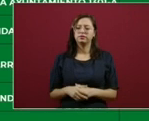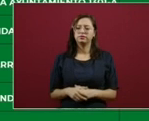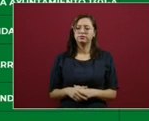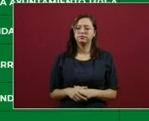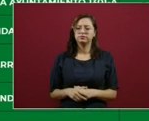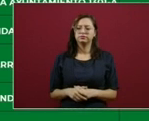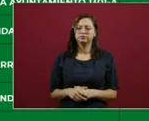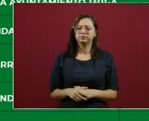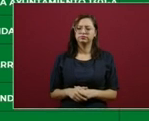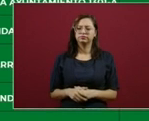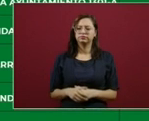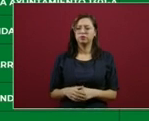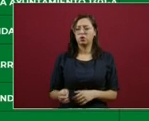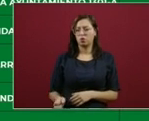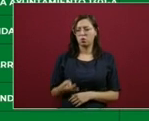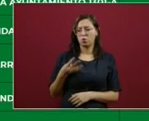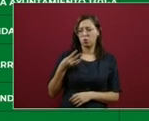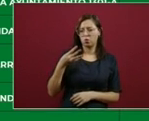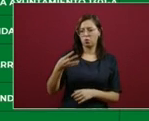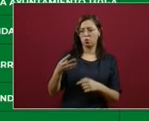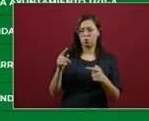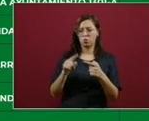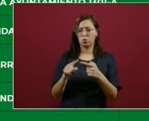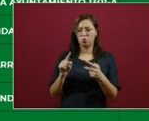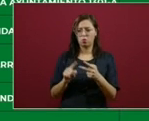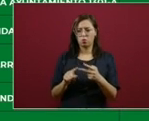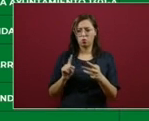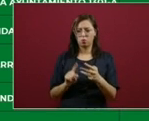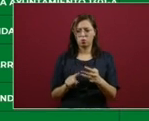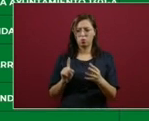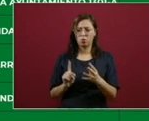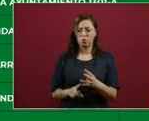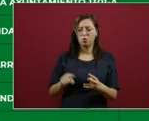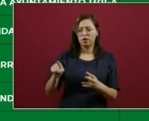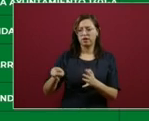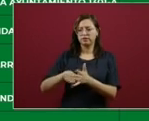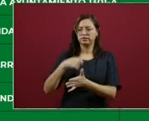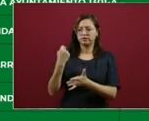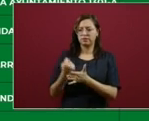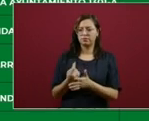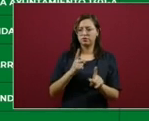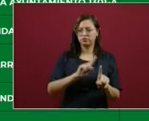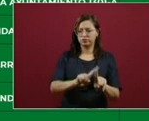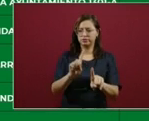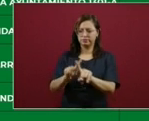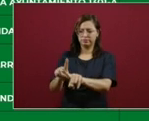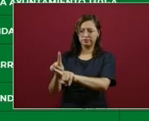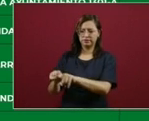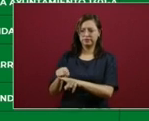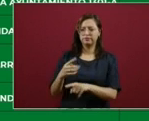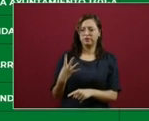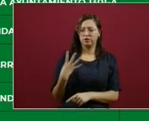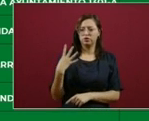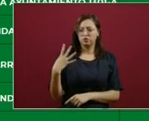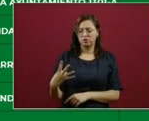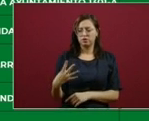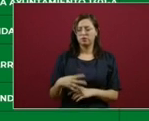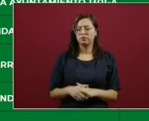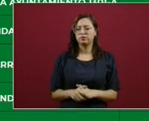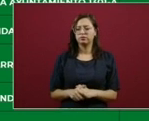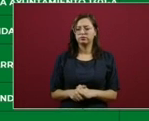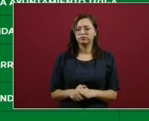2.922. Otras cuatro, una en Vallehermoso, Tamaulipas, Ramay y Multiservicios,